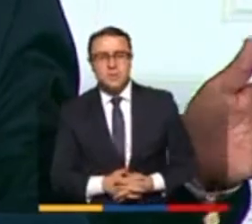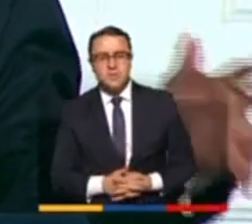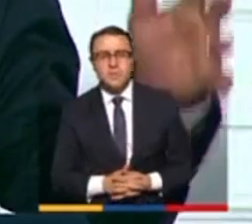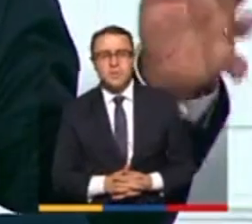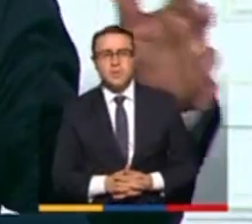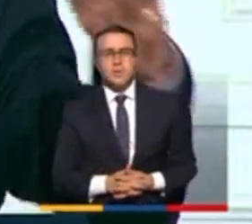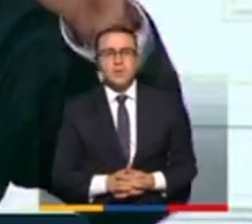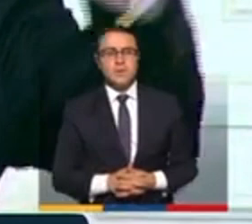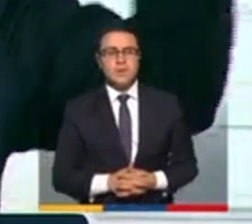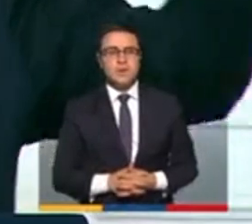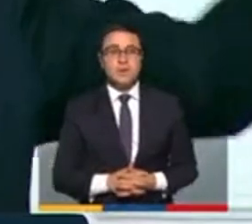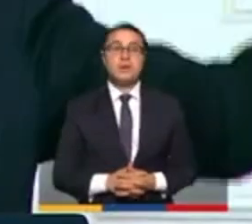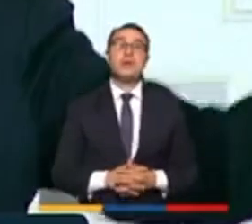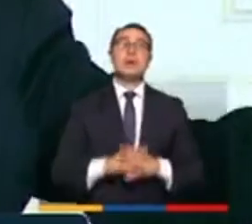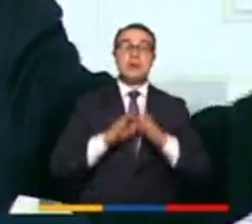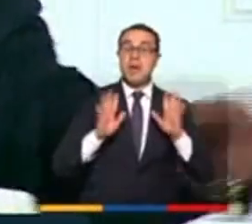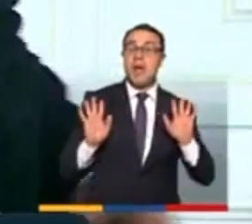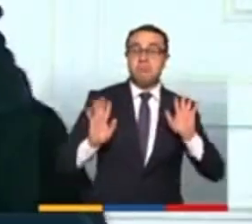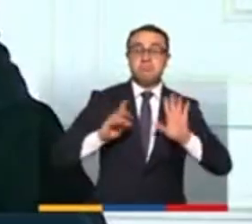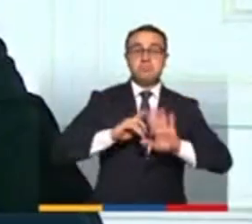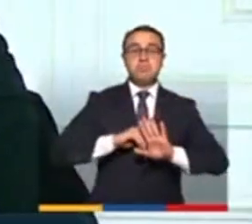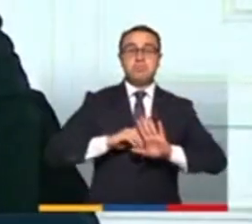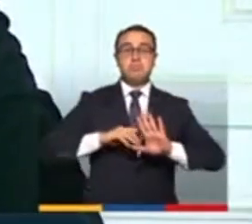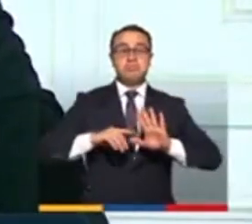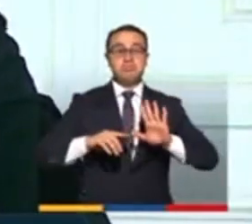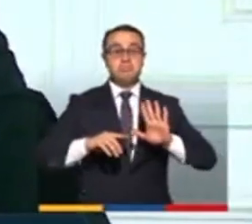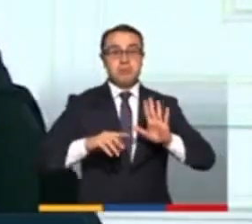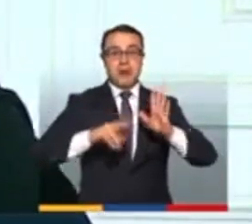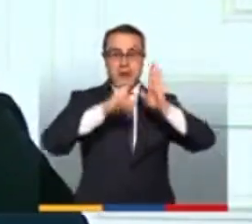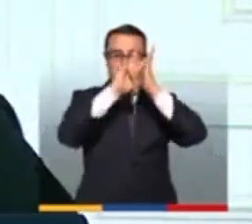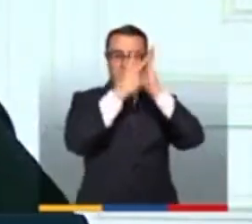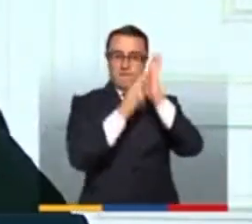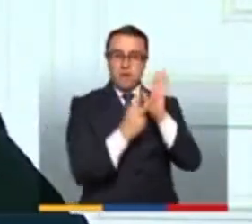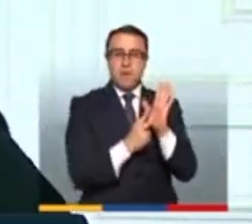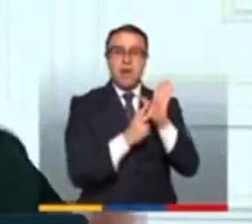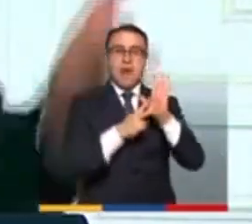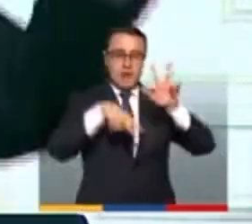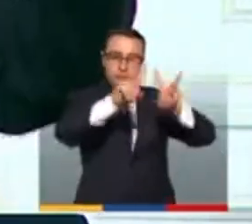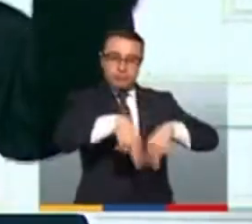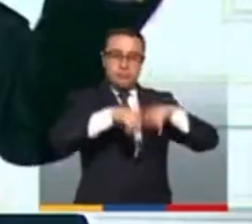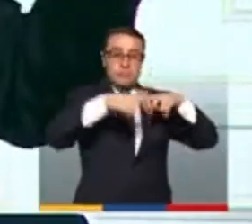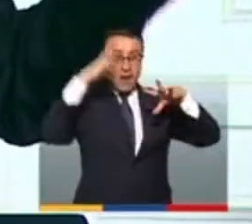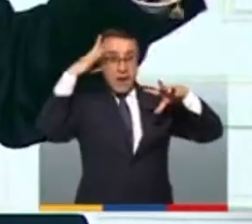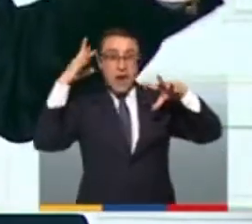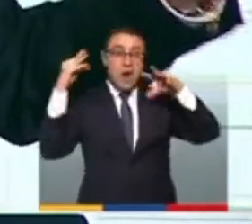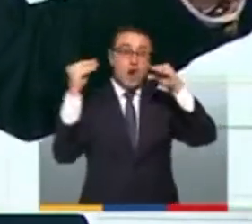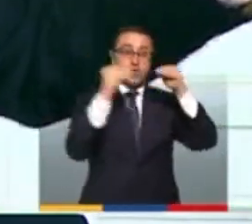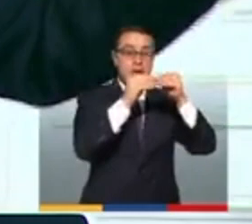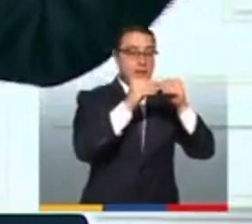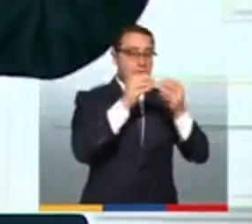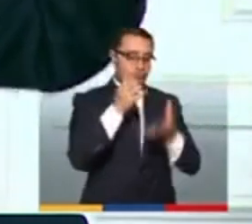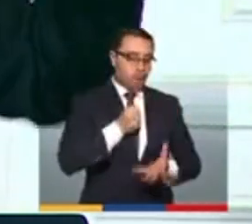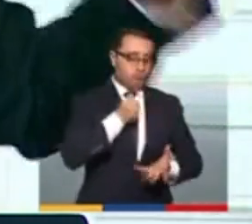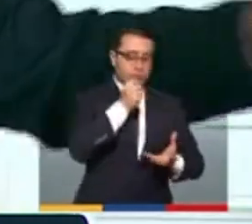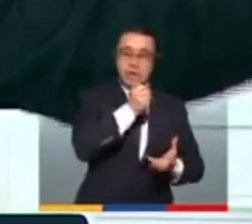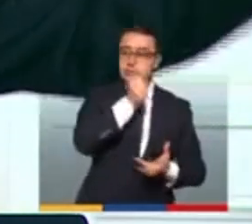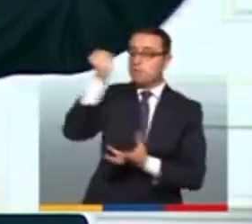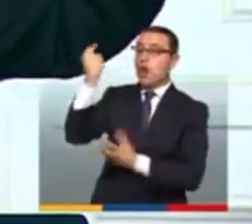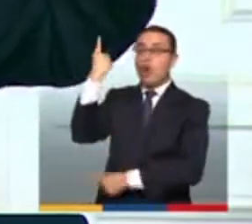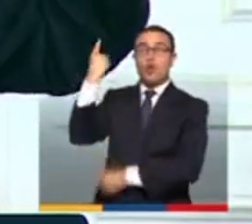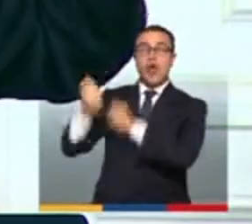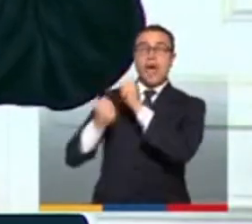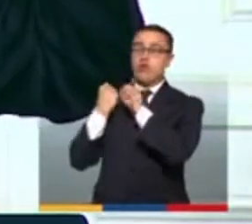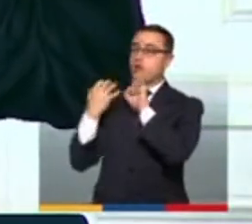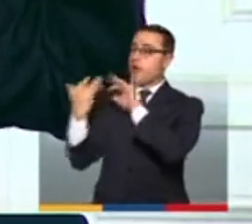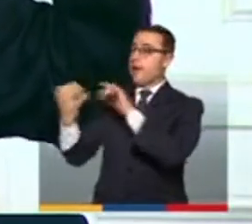Entonces, gastar lo que vale toda la reforma agraria acordada en un año de guerra Y entonces hay que